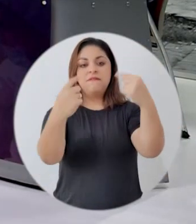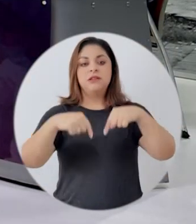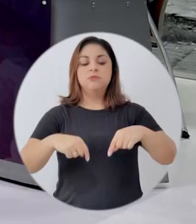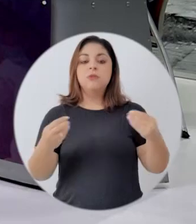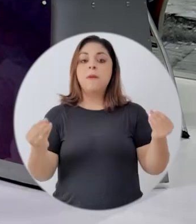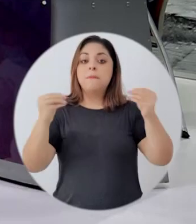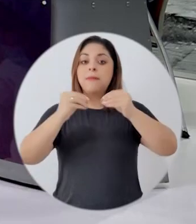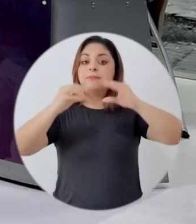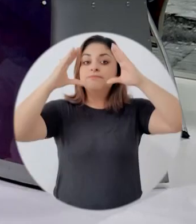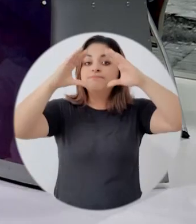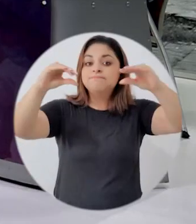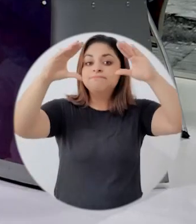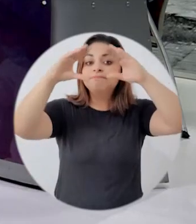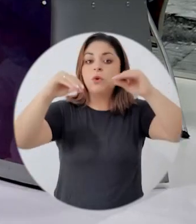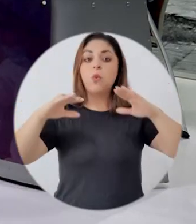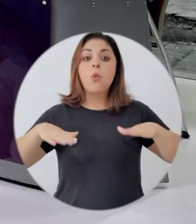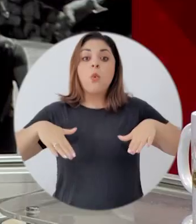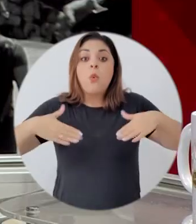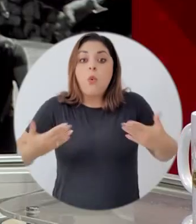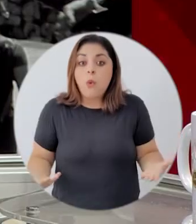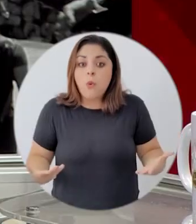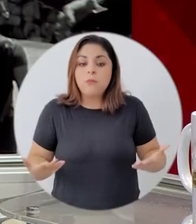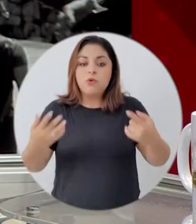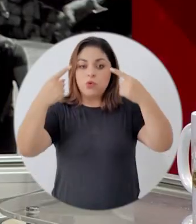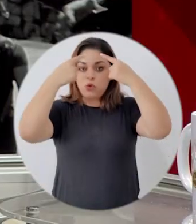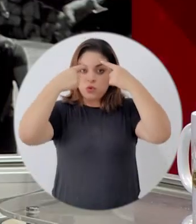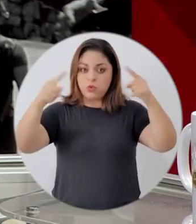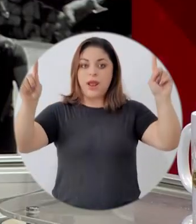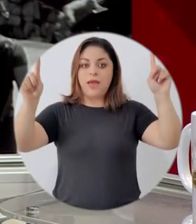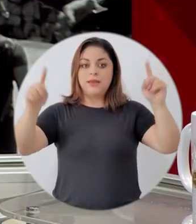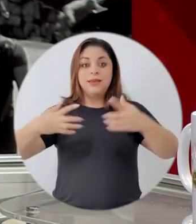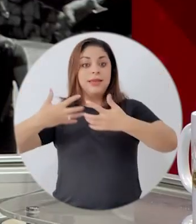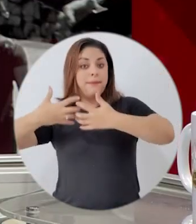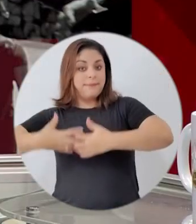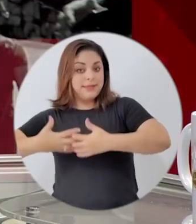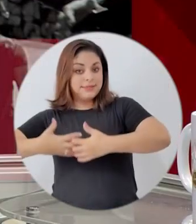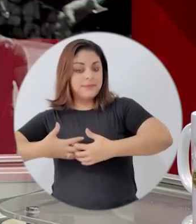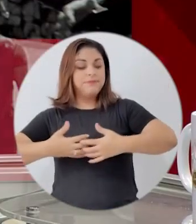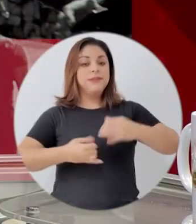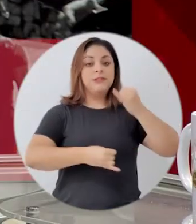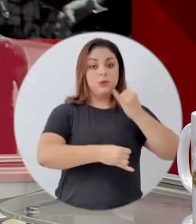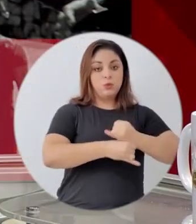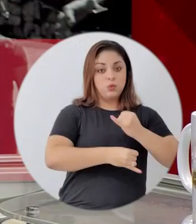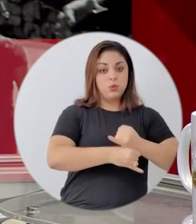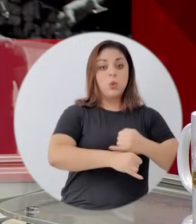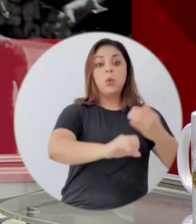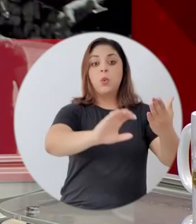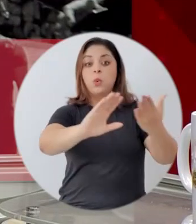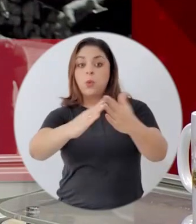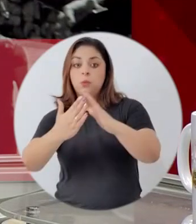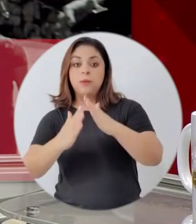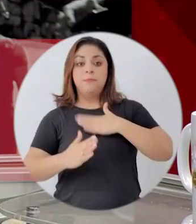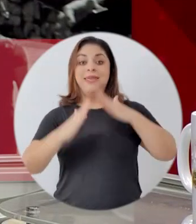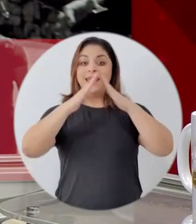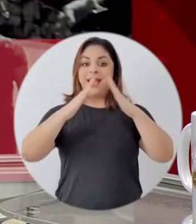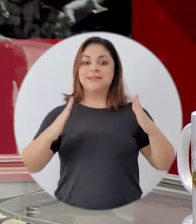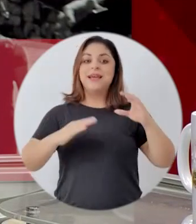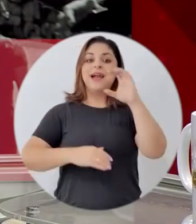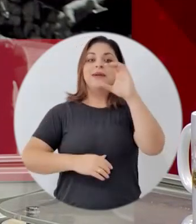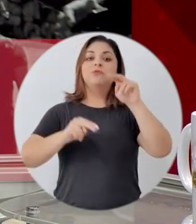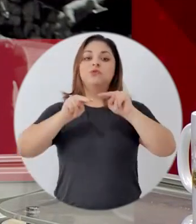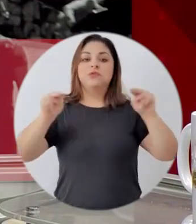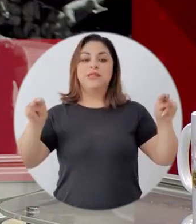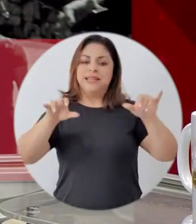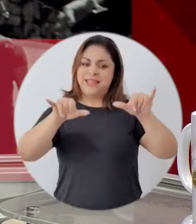pausa, para allá regresamos con información de cómo podemos lograr que tanto nuestra empresa, nuestra institución, nuestra comunidad y